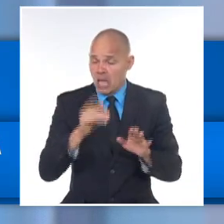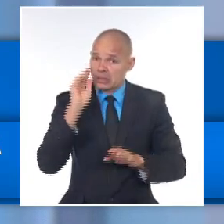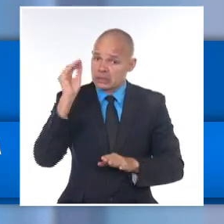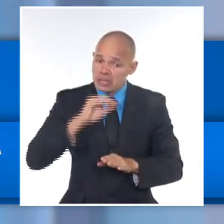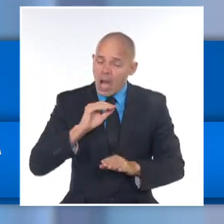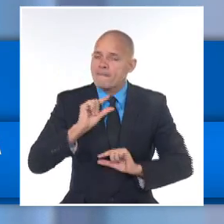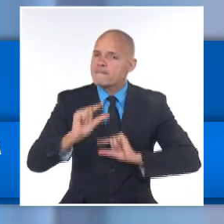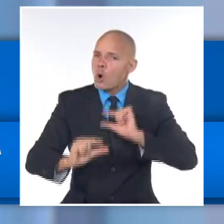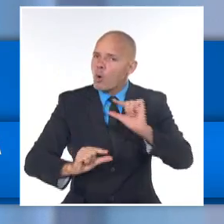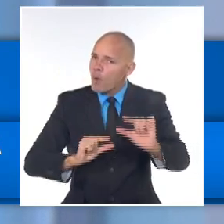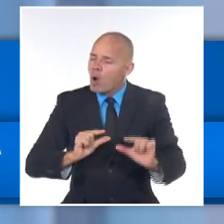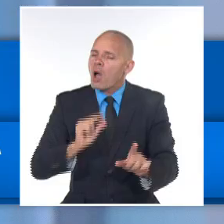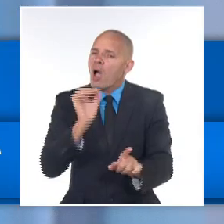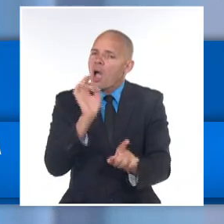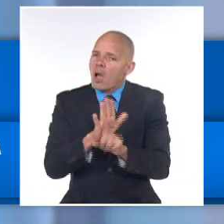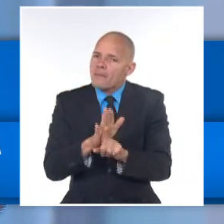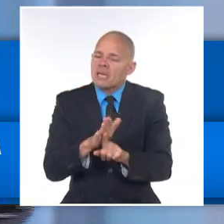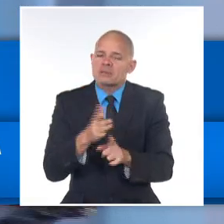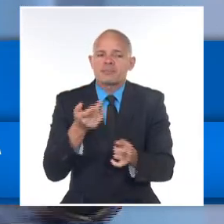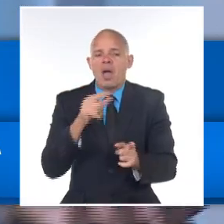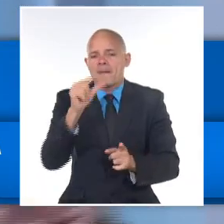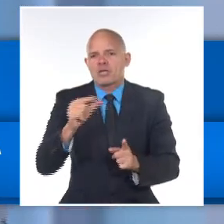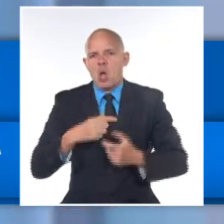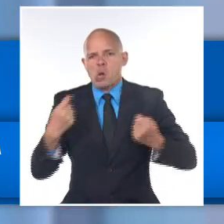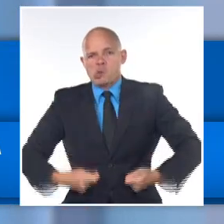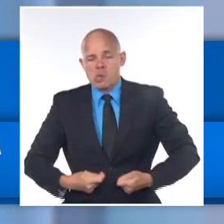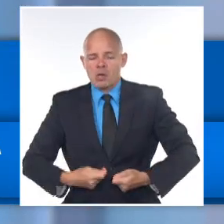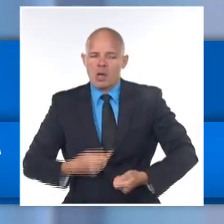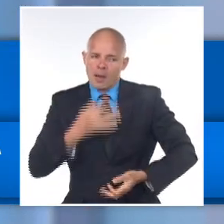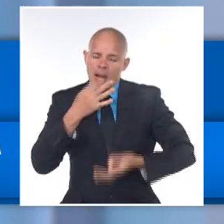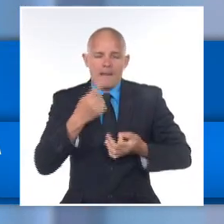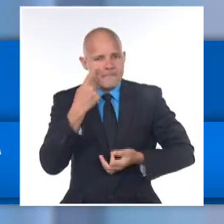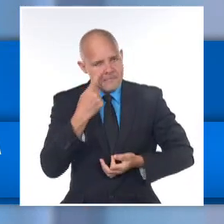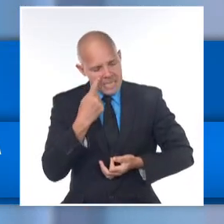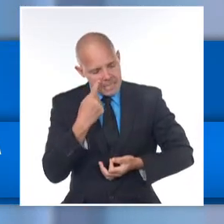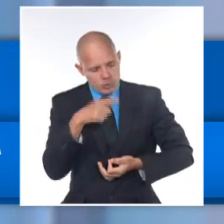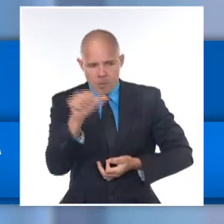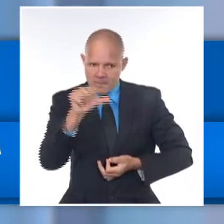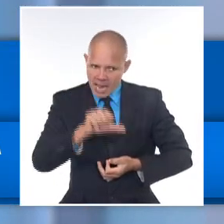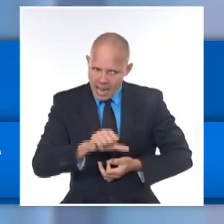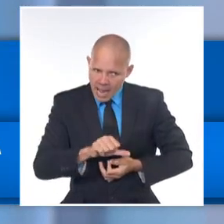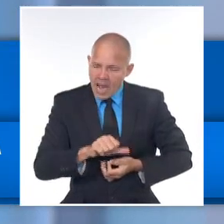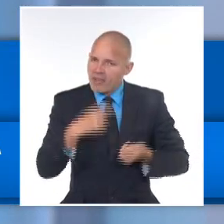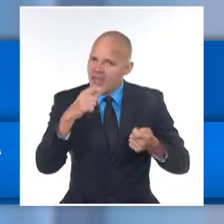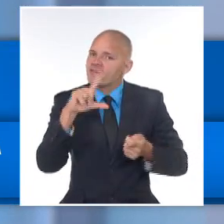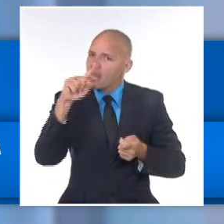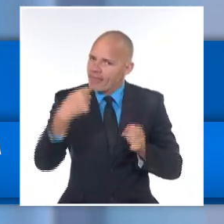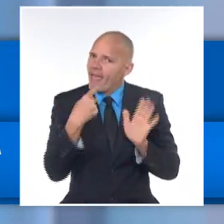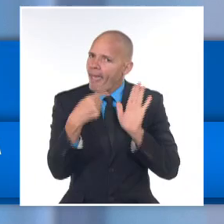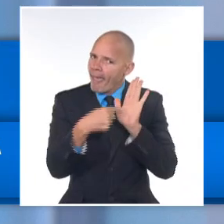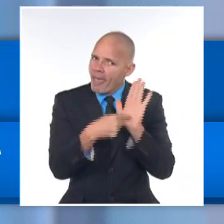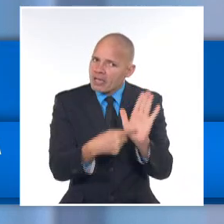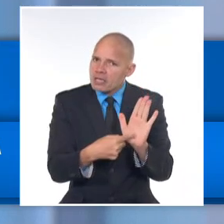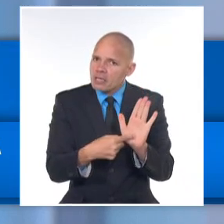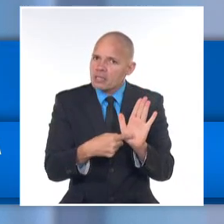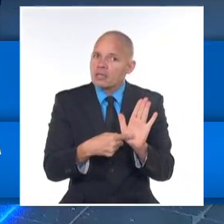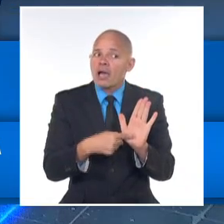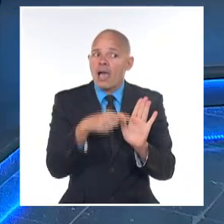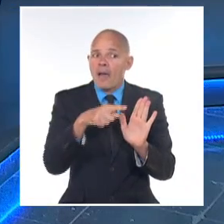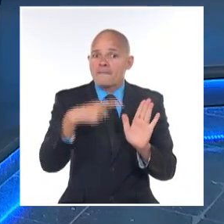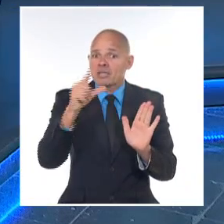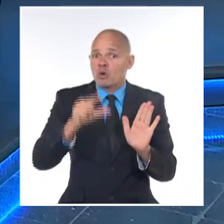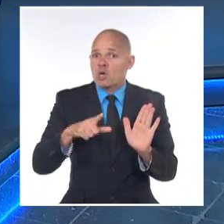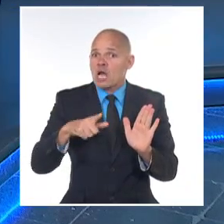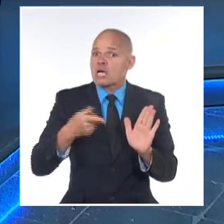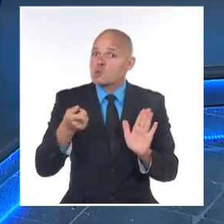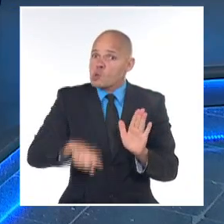la fuerza, buscando una proporcionalidad entre la razón de la agresión y la forma en que la autoridad va a defenderse de esa agresión. Proporcionalidad entre la